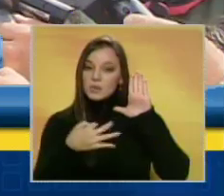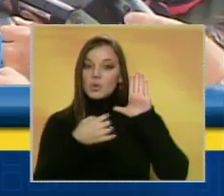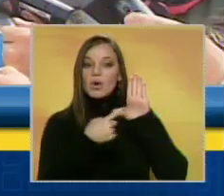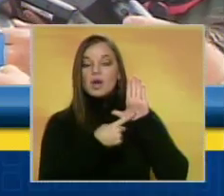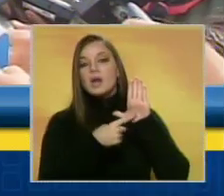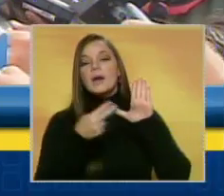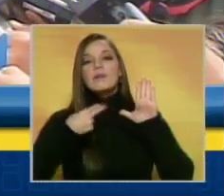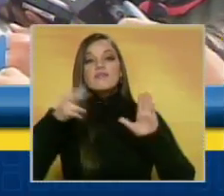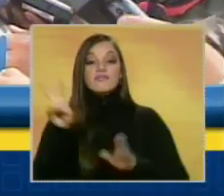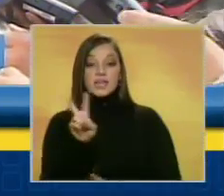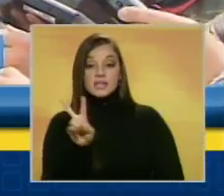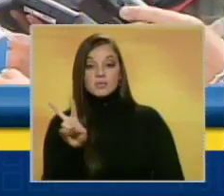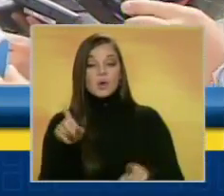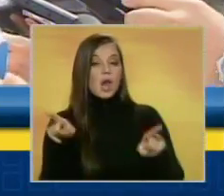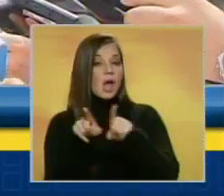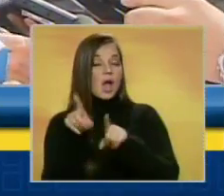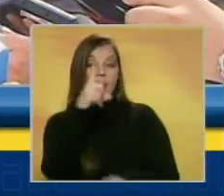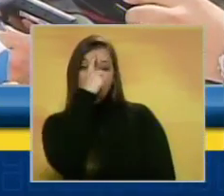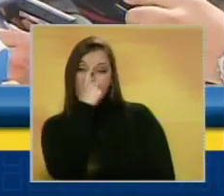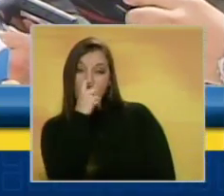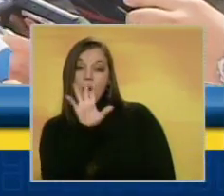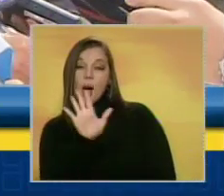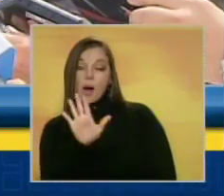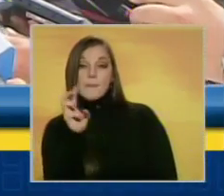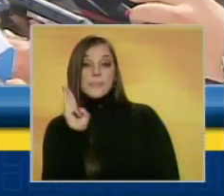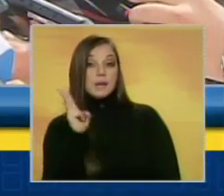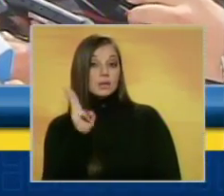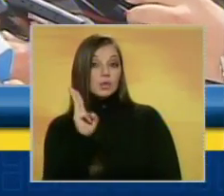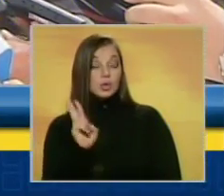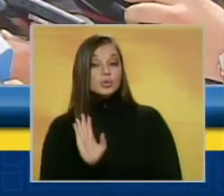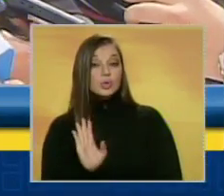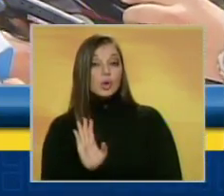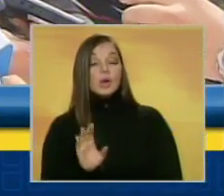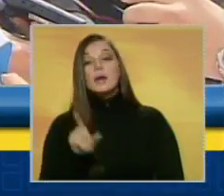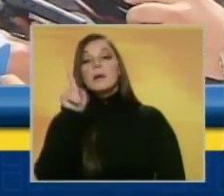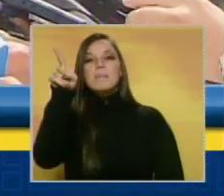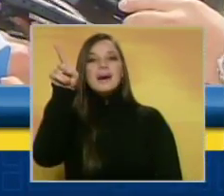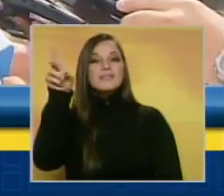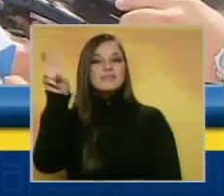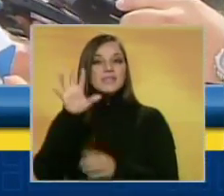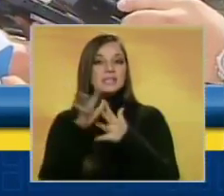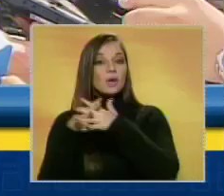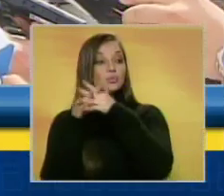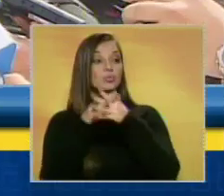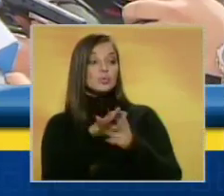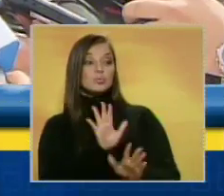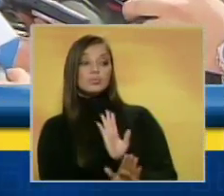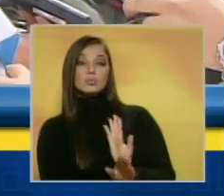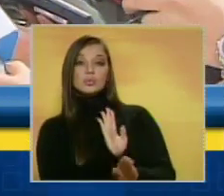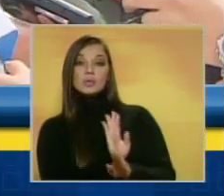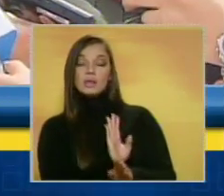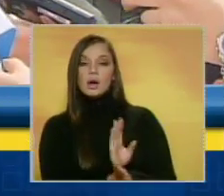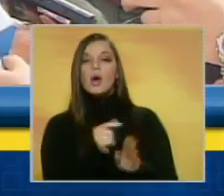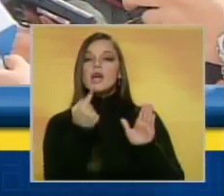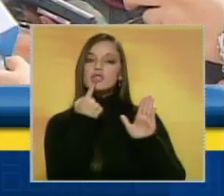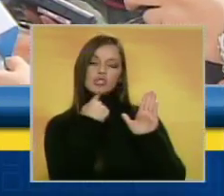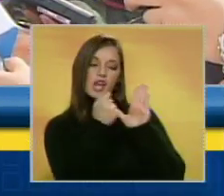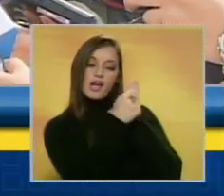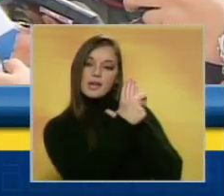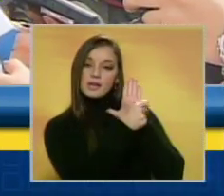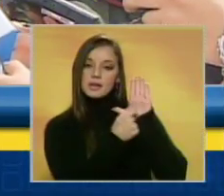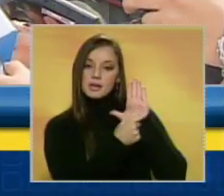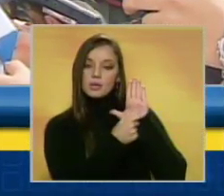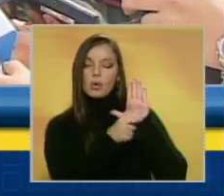que Venezuela es una amenaza inusual y extraordinaria para su seguridad nacional y su política exterior, eso está escrito allí. Ahí no hay espacio